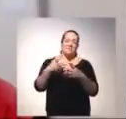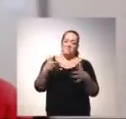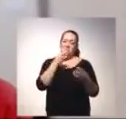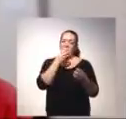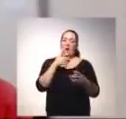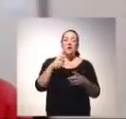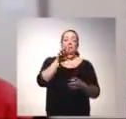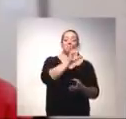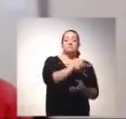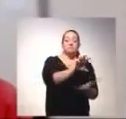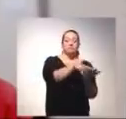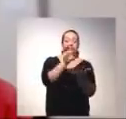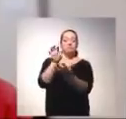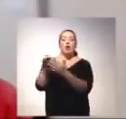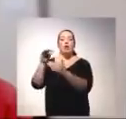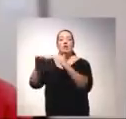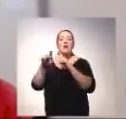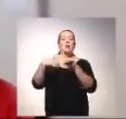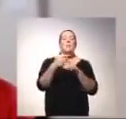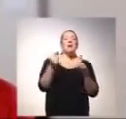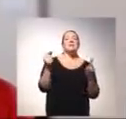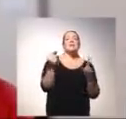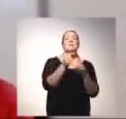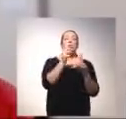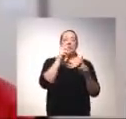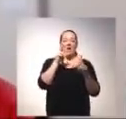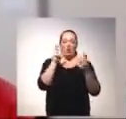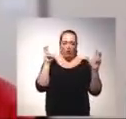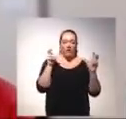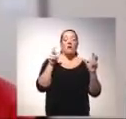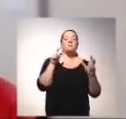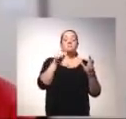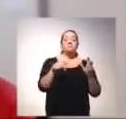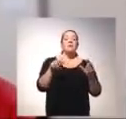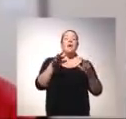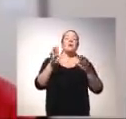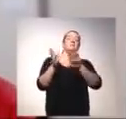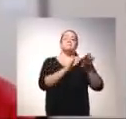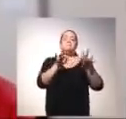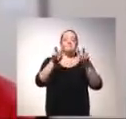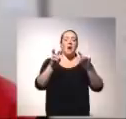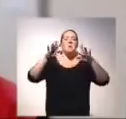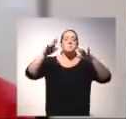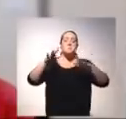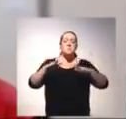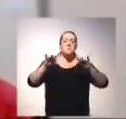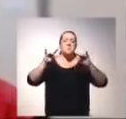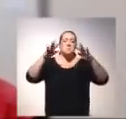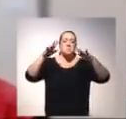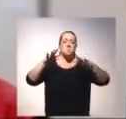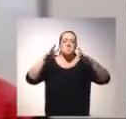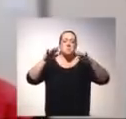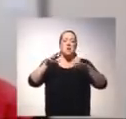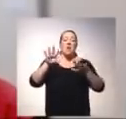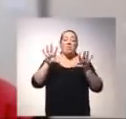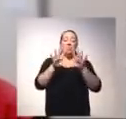horas en las estaciones de Los Llanos y Punta Gorda. Y en relación a las partículas pequeñas menores de 10 micras, en